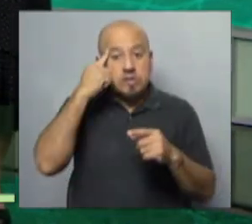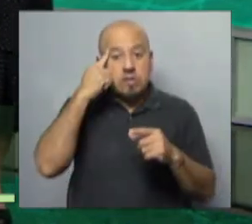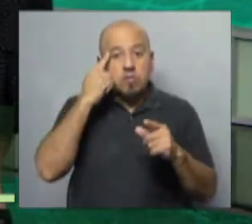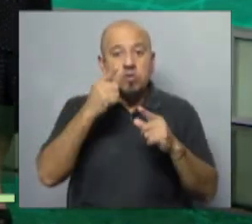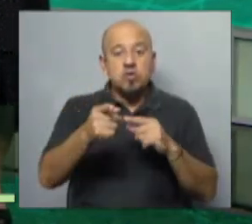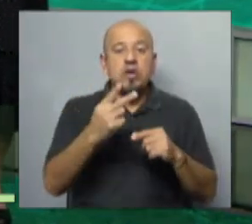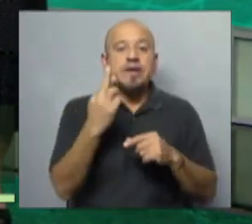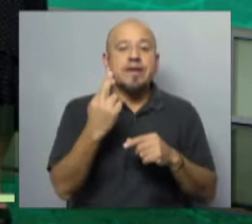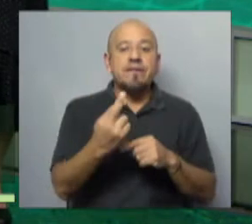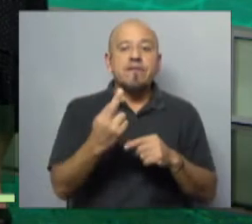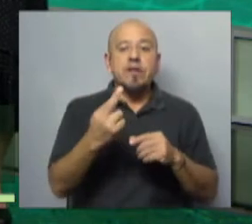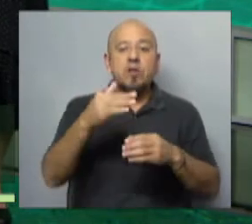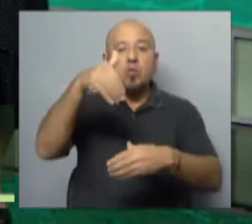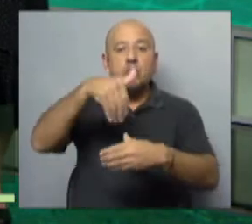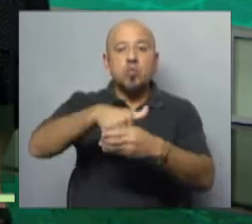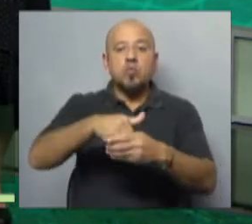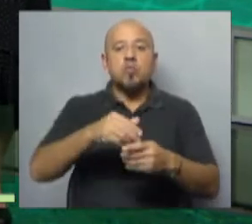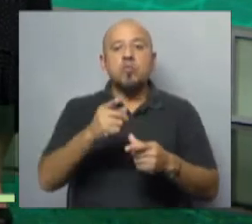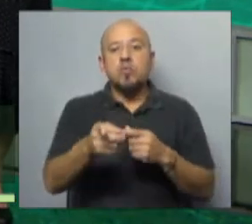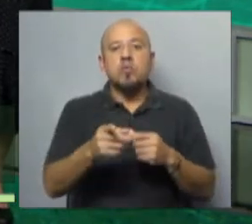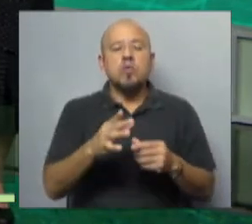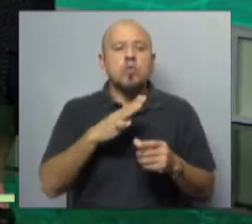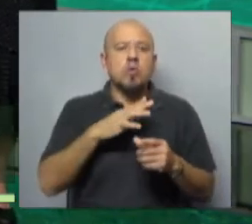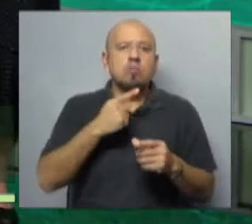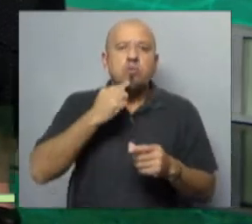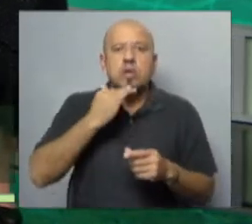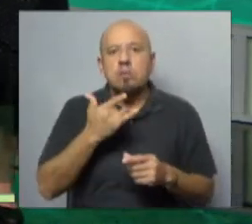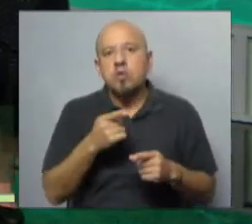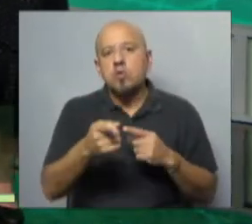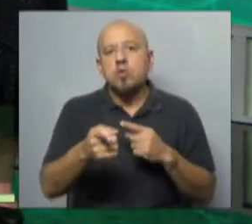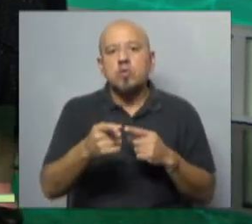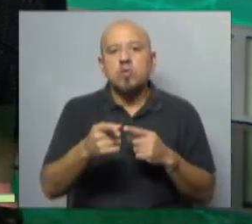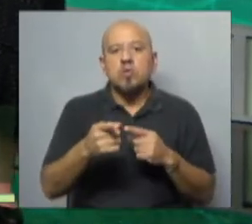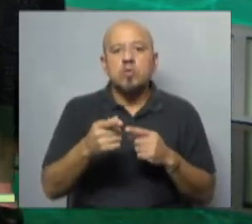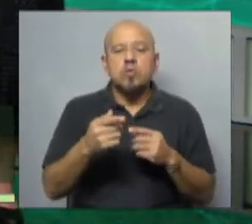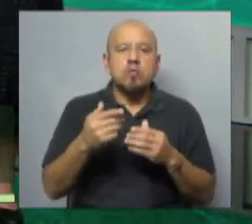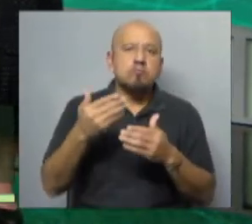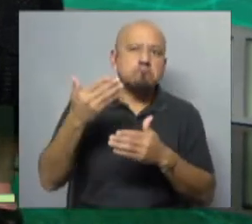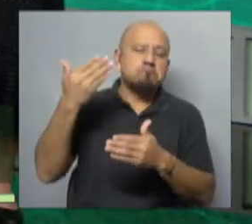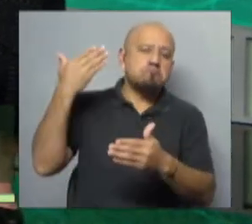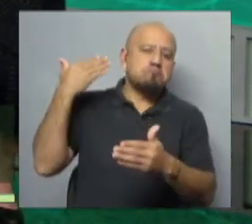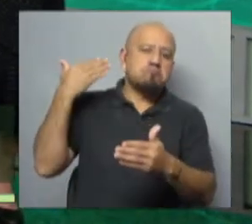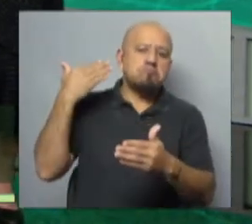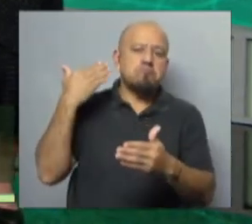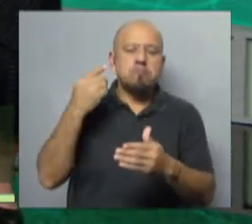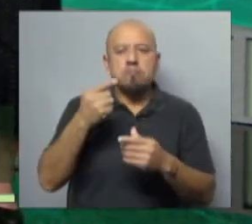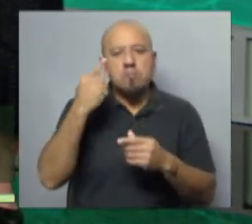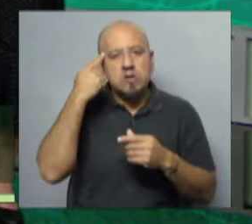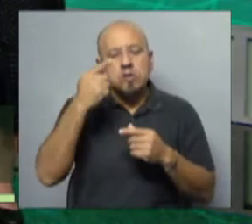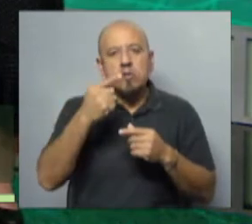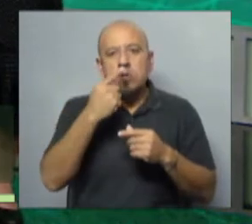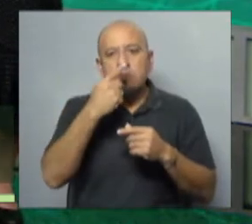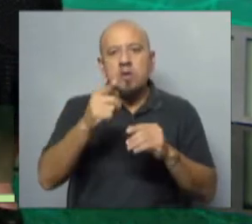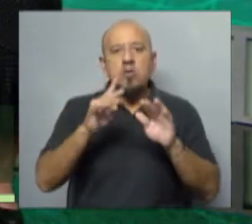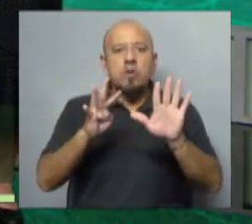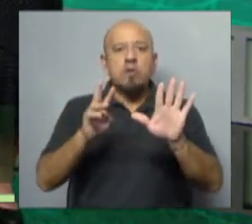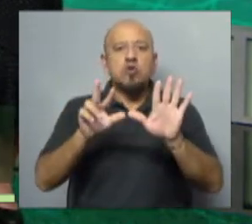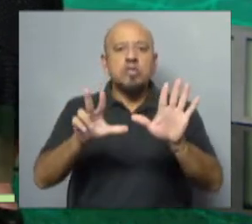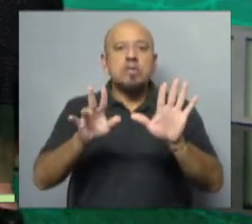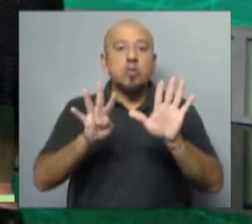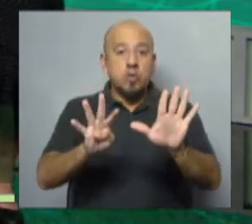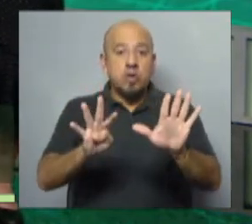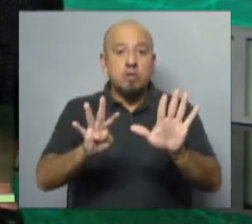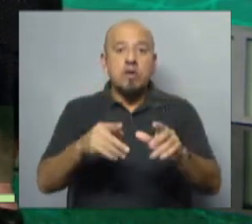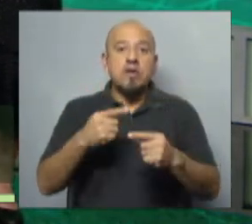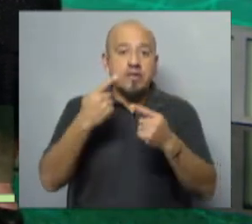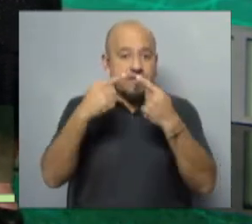referéndums anteriores y pensamos lo que ha ocurrido en el pasado reciente en realidad es que si pensamos desde el 89 hasta hoy no